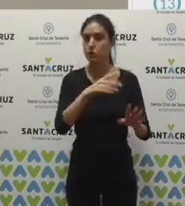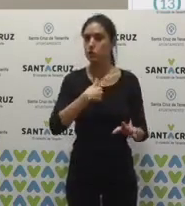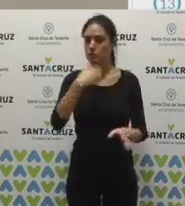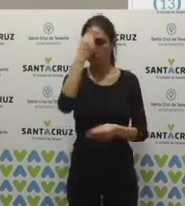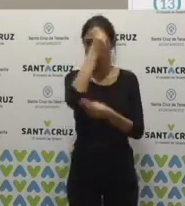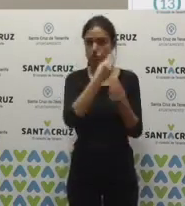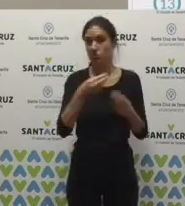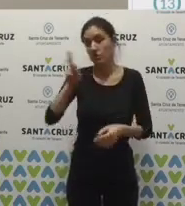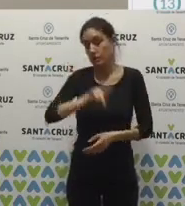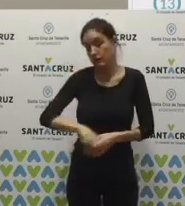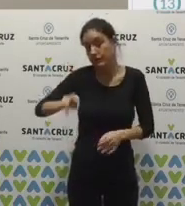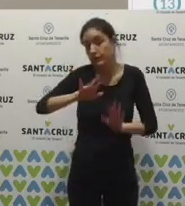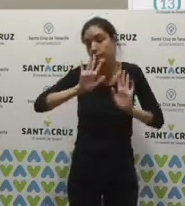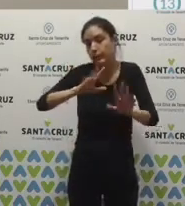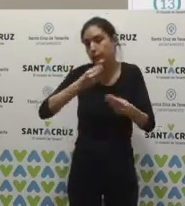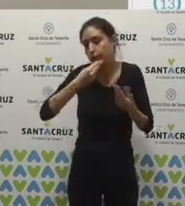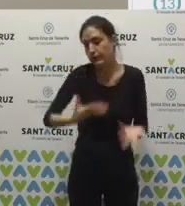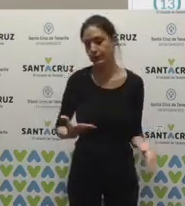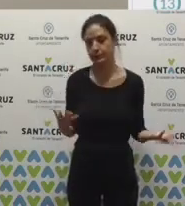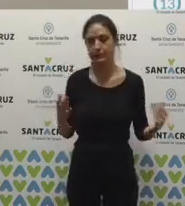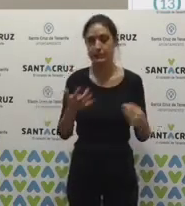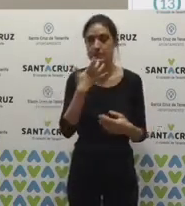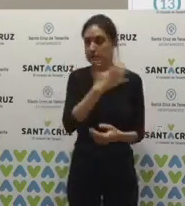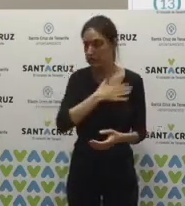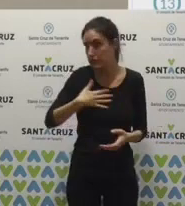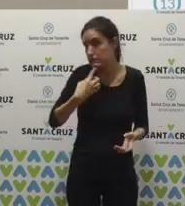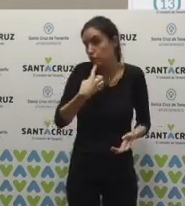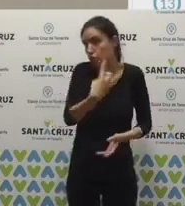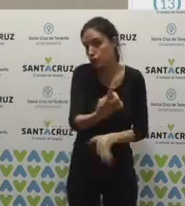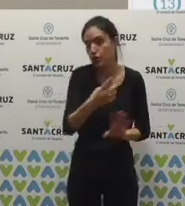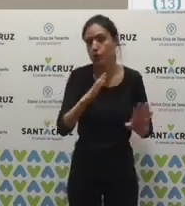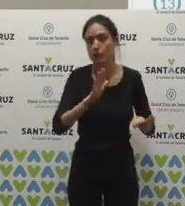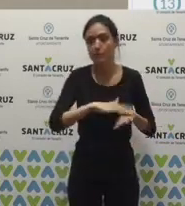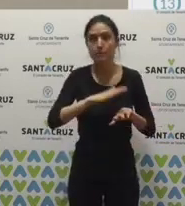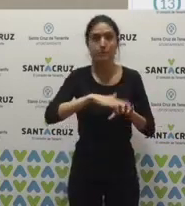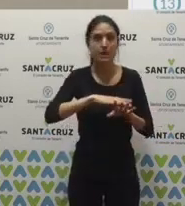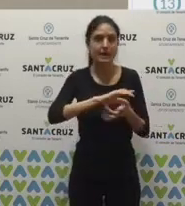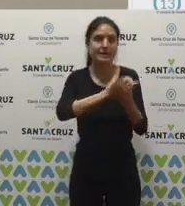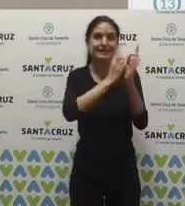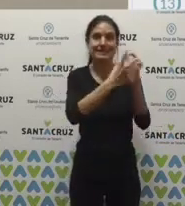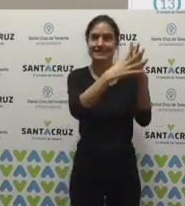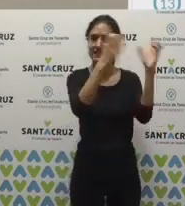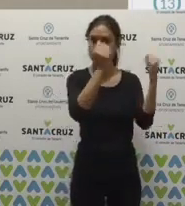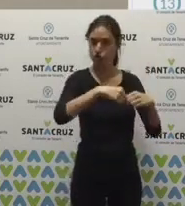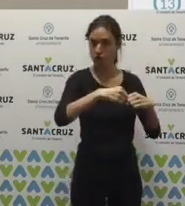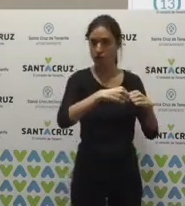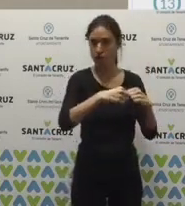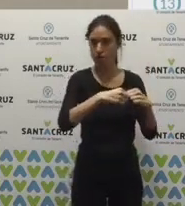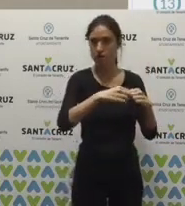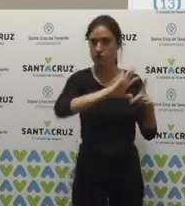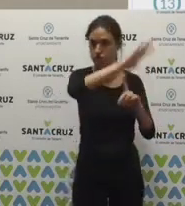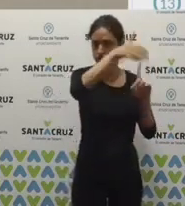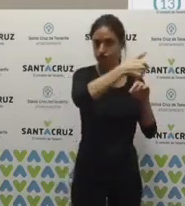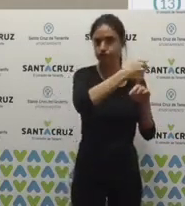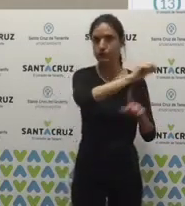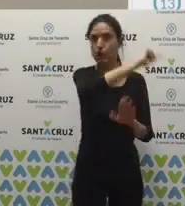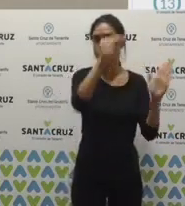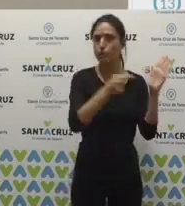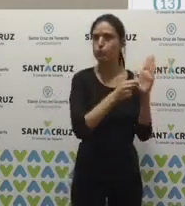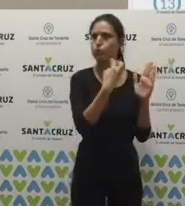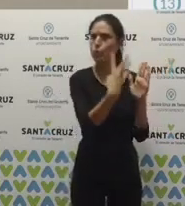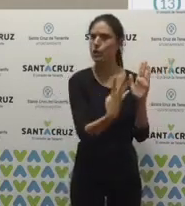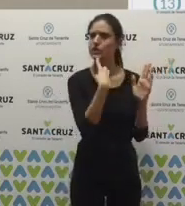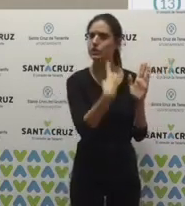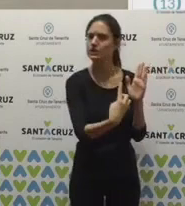redundancia de parecerse así lo estiman para llegar a una transaccional que se haga un punto cuarto le dice aparte